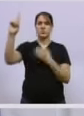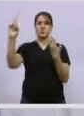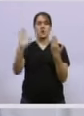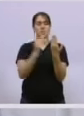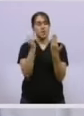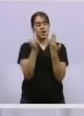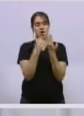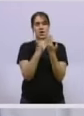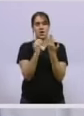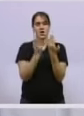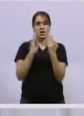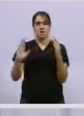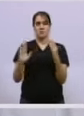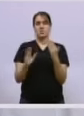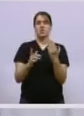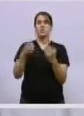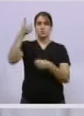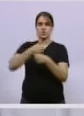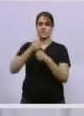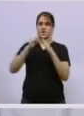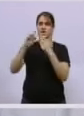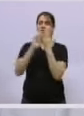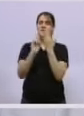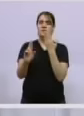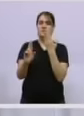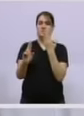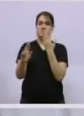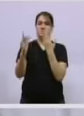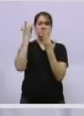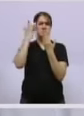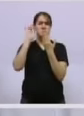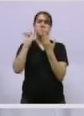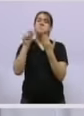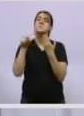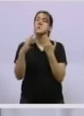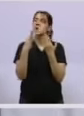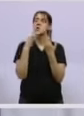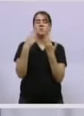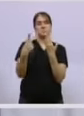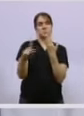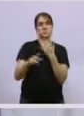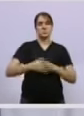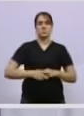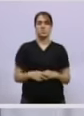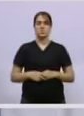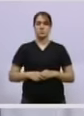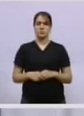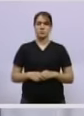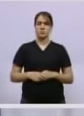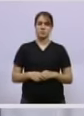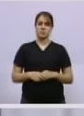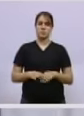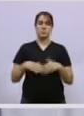a porta. Ele responderá, não sei de onde sois. Entrado, começareis